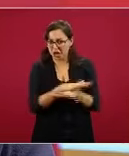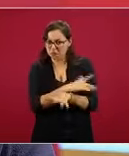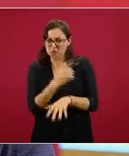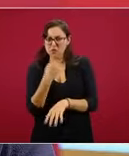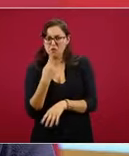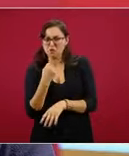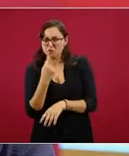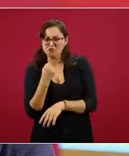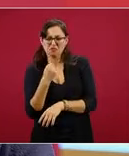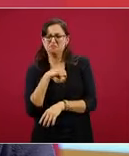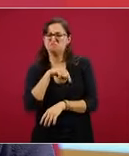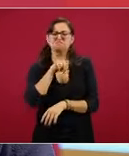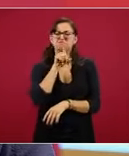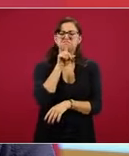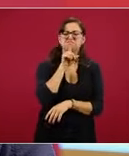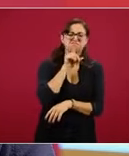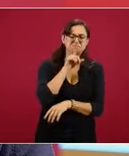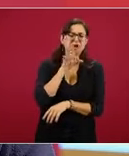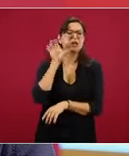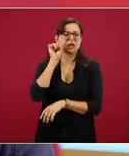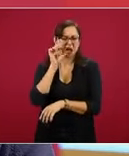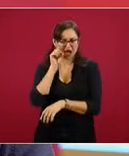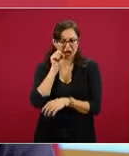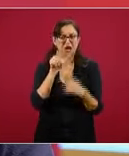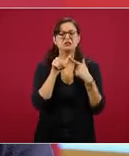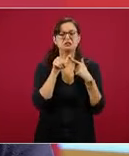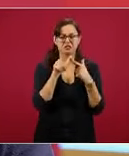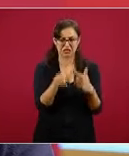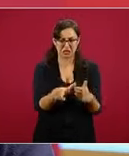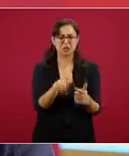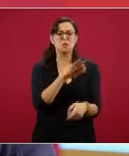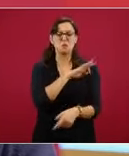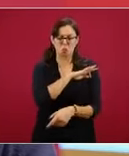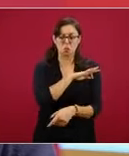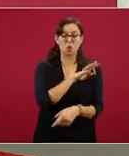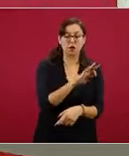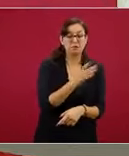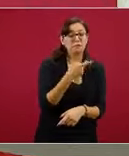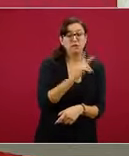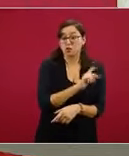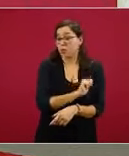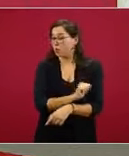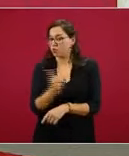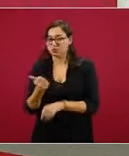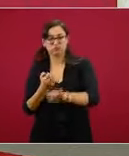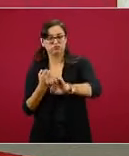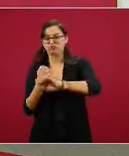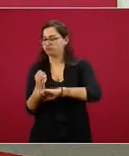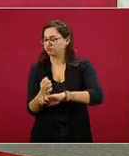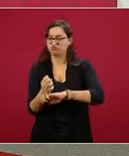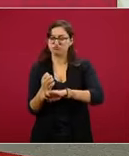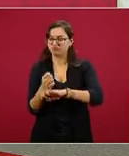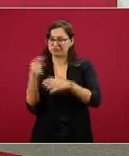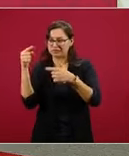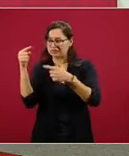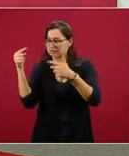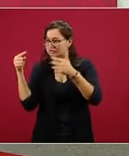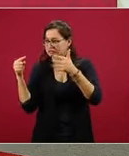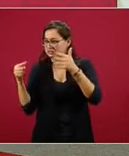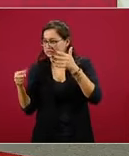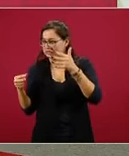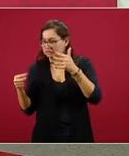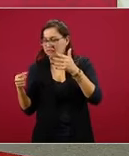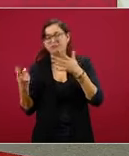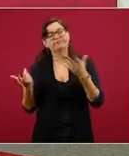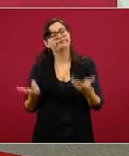decir, no haber pasado a un nivel de rojo. No así algunas entidades en donde igual y ese comportamiento sí efectivamente pasó